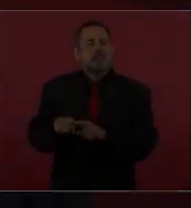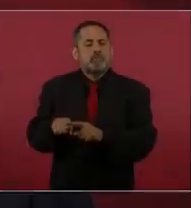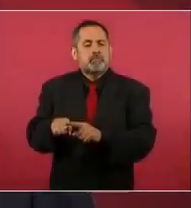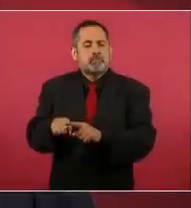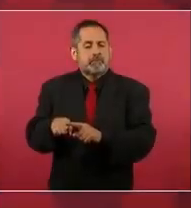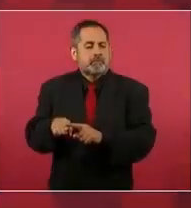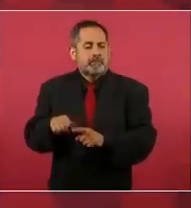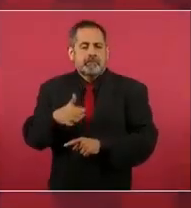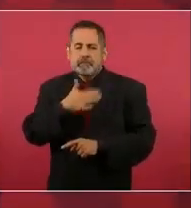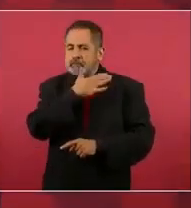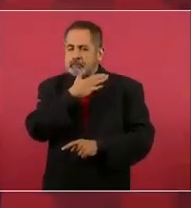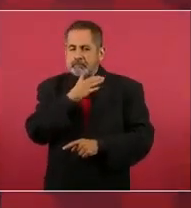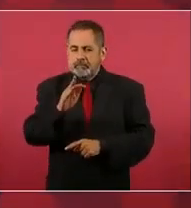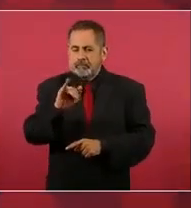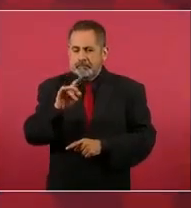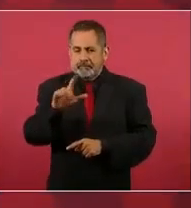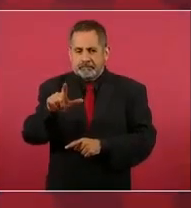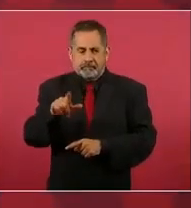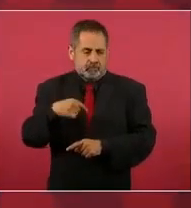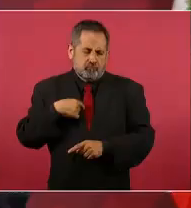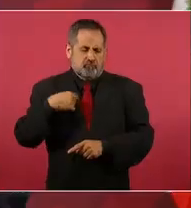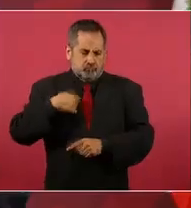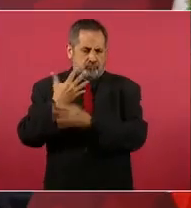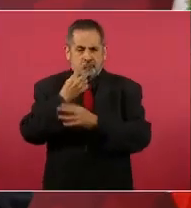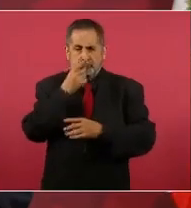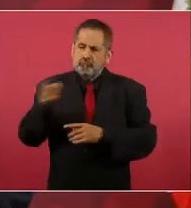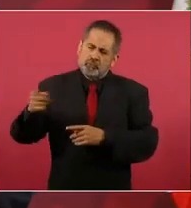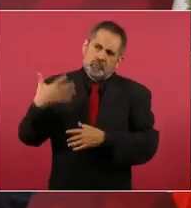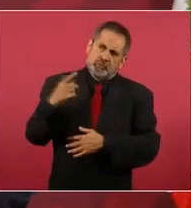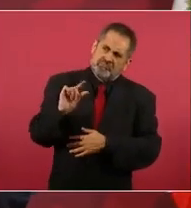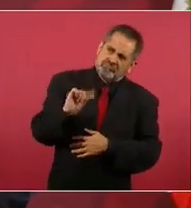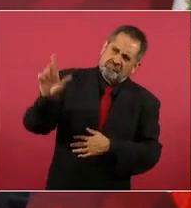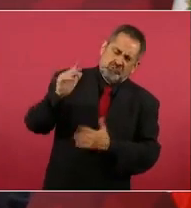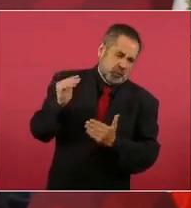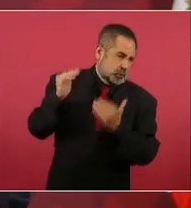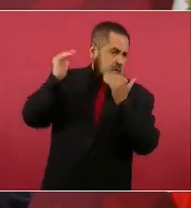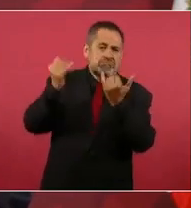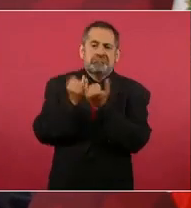De Fidel Castro dije que había muerto un gigante, igual que Mandela.